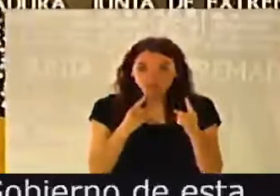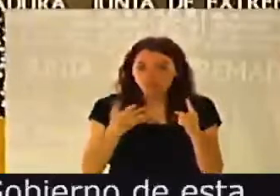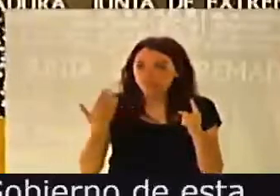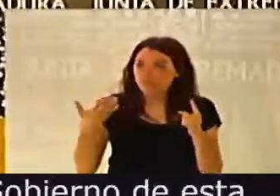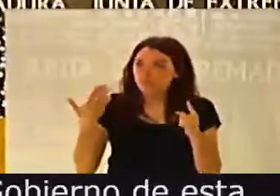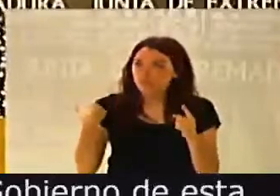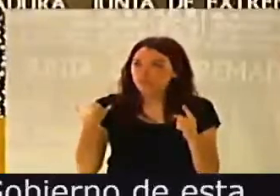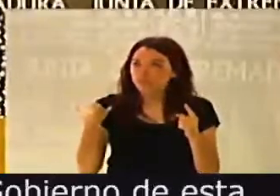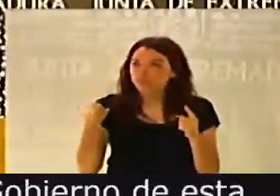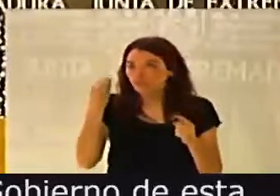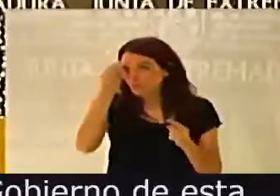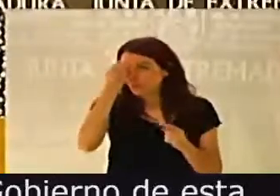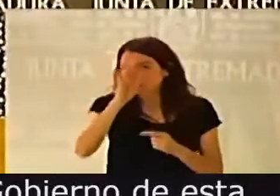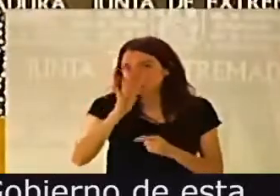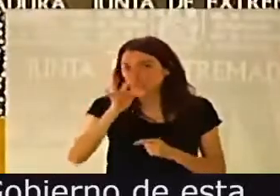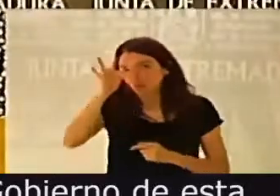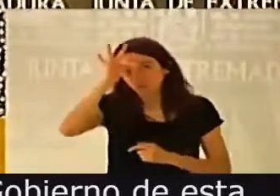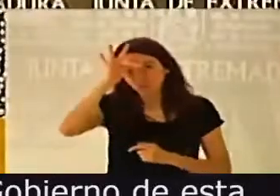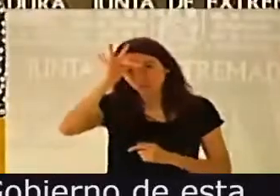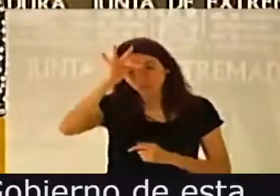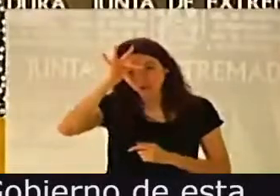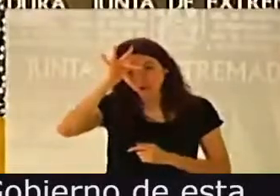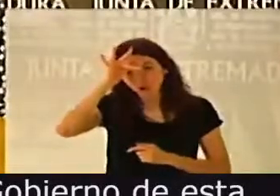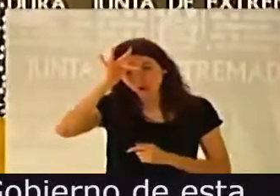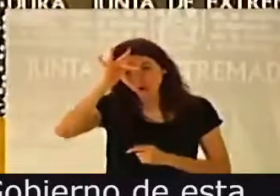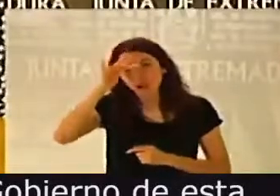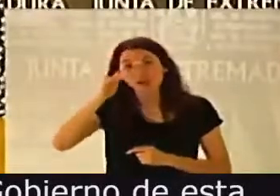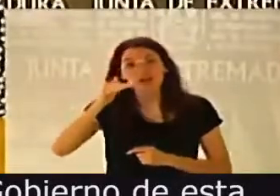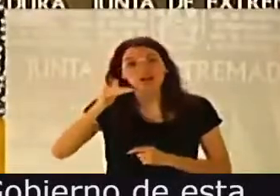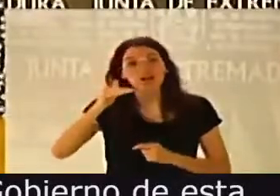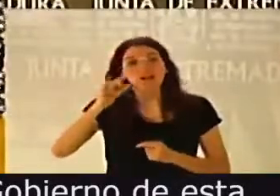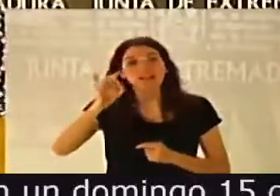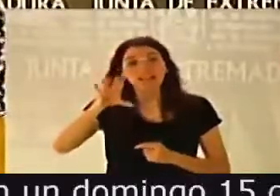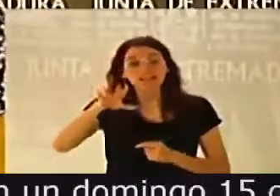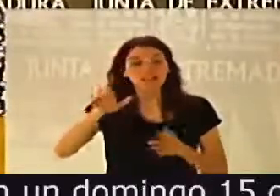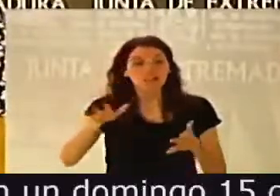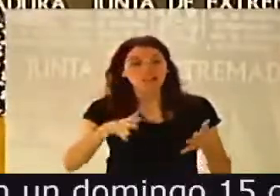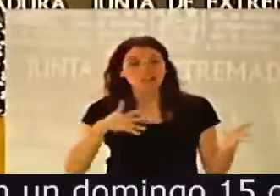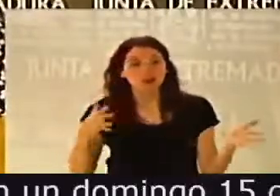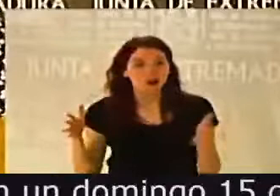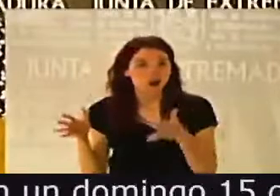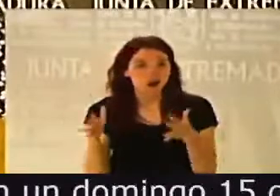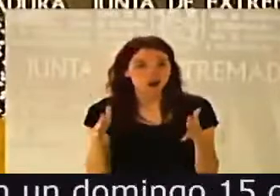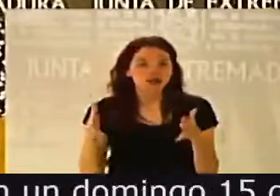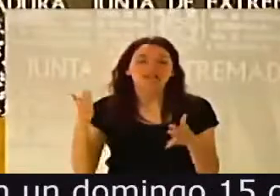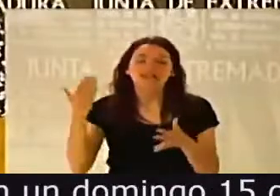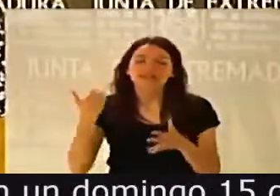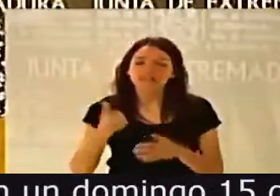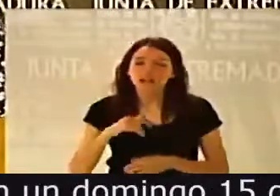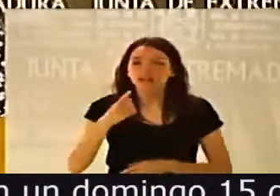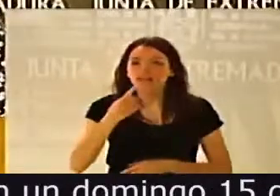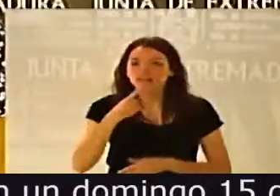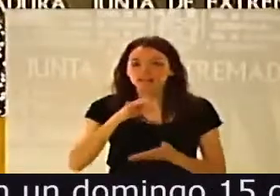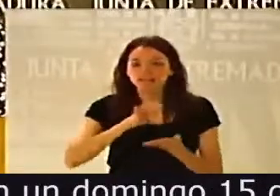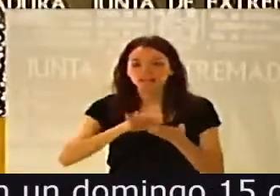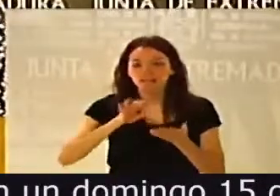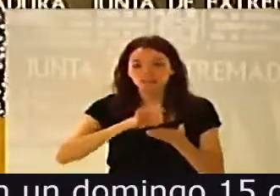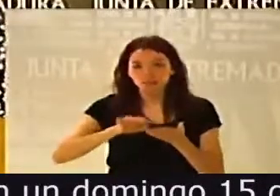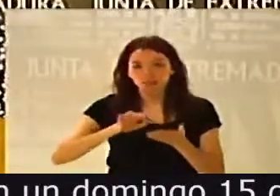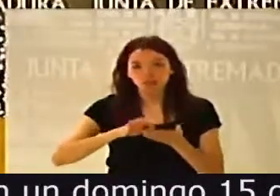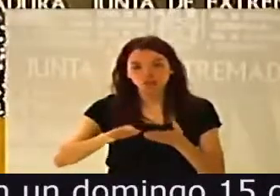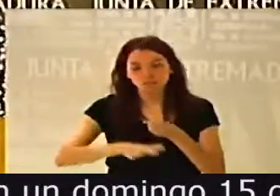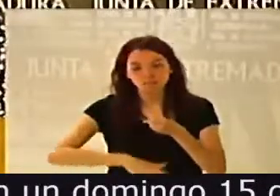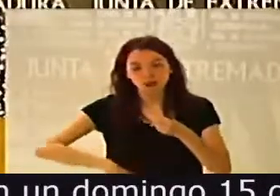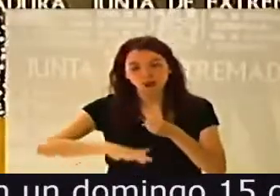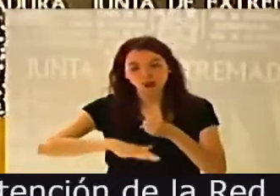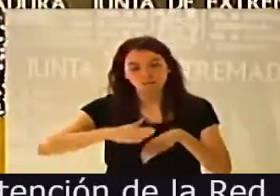si no recuerdo mal, en un domingo 15 de marzo, ya ese día decretamos los servicios de atención de la red extremeña contra las